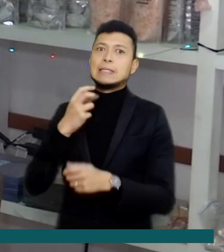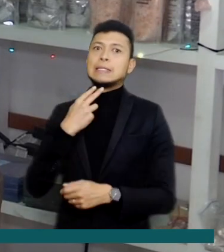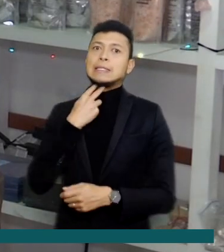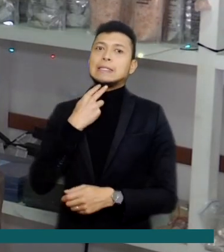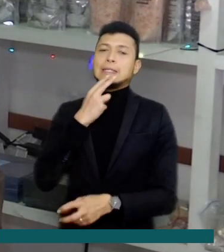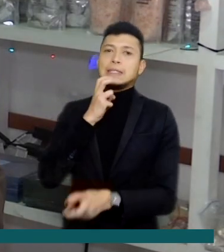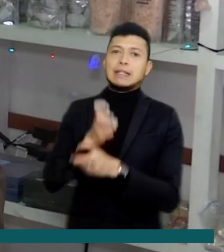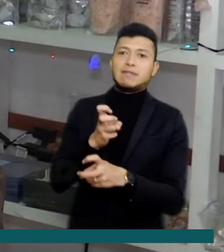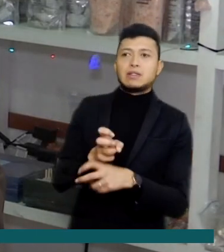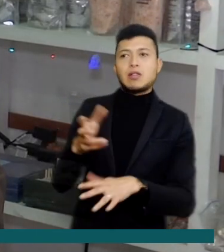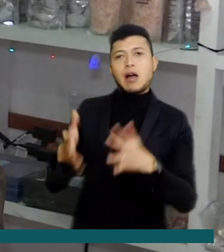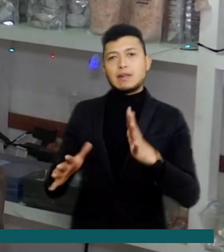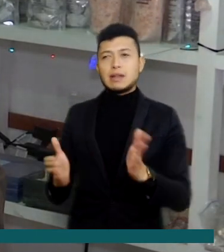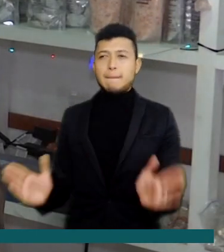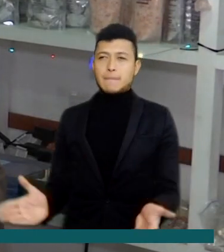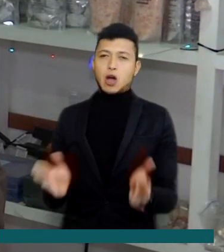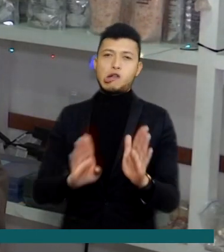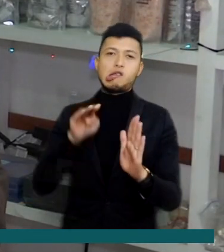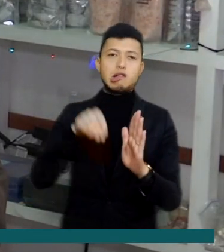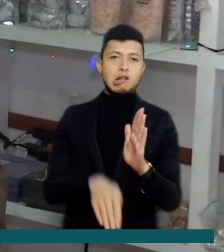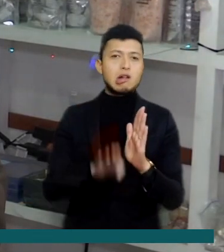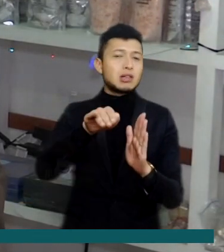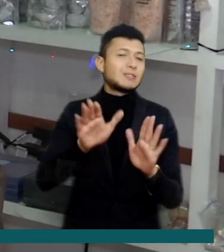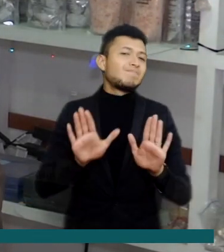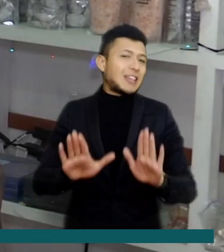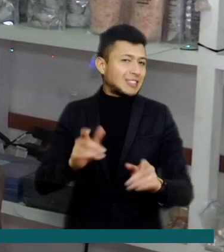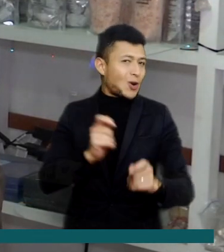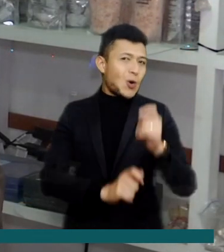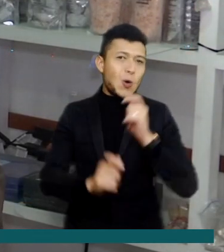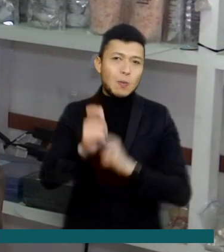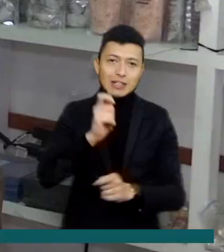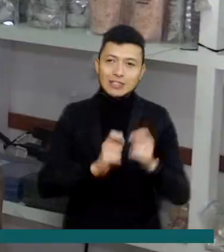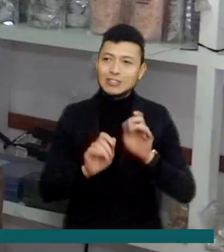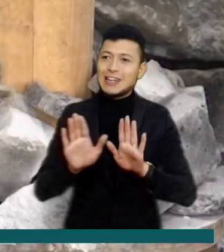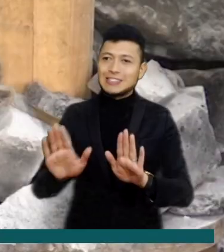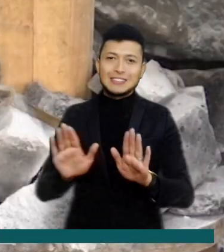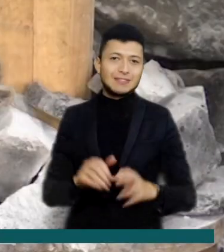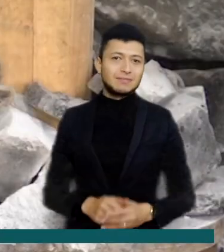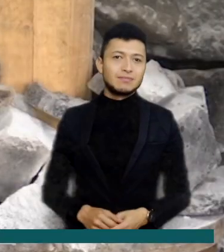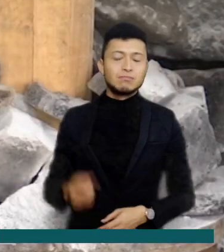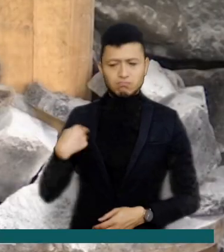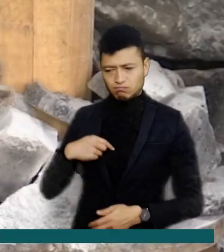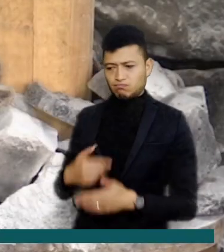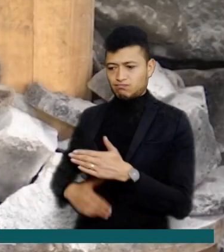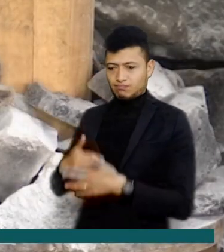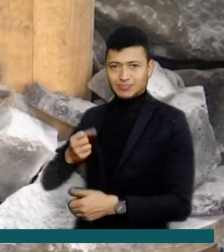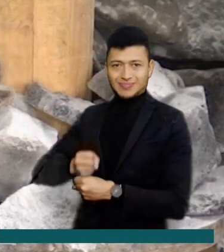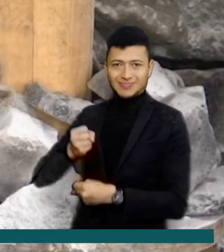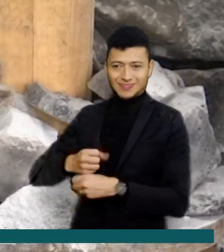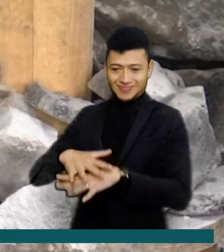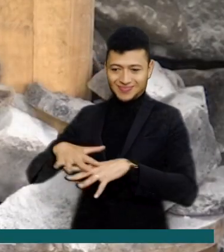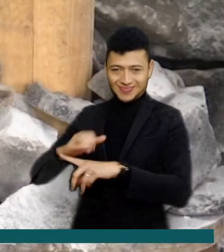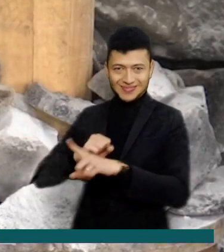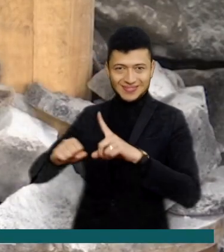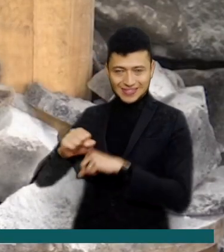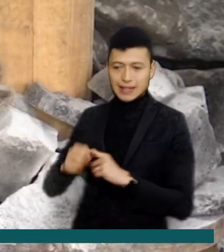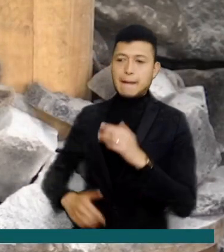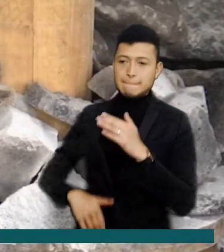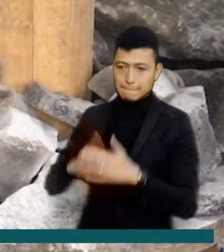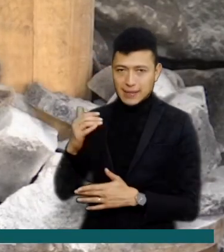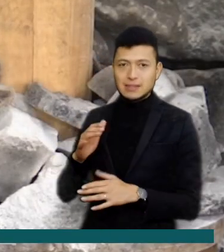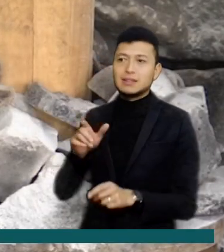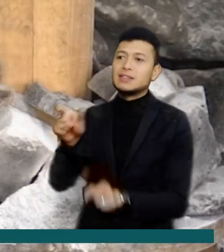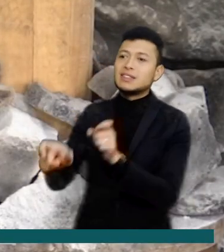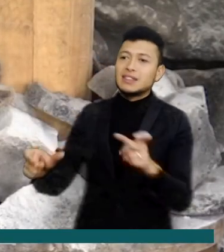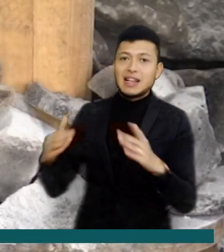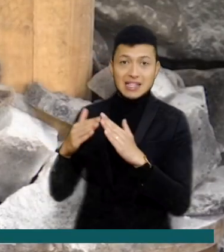más difíciles, un poco mejores, pero hace parte del comercio y hace parte de la emprendedora. Empezamos a trabajar por redes y empezar a ofrecer lo que teníamos en